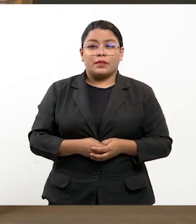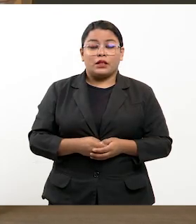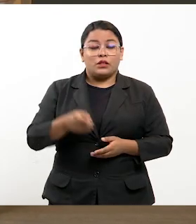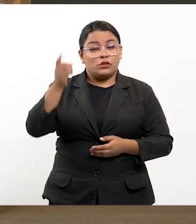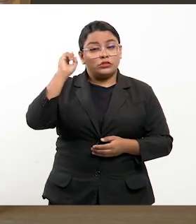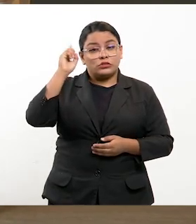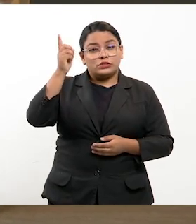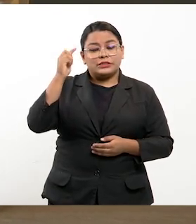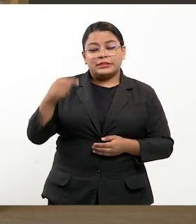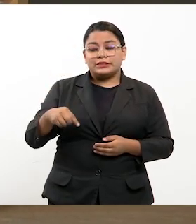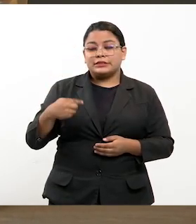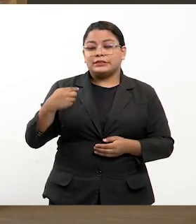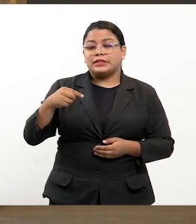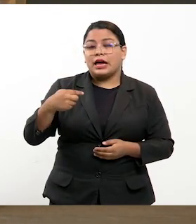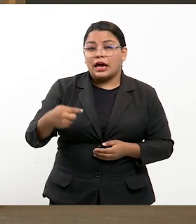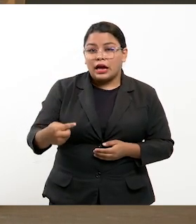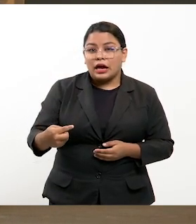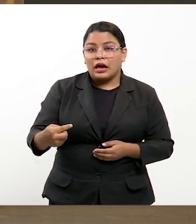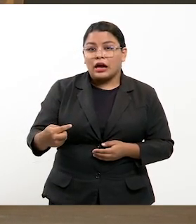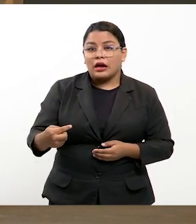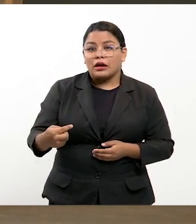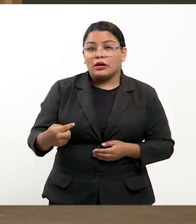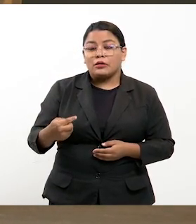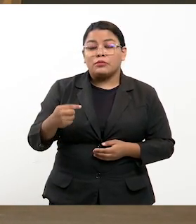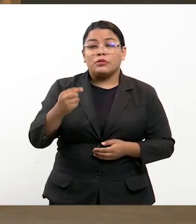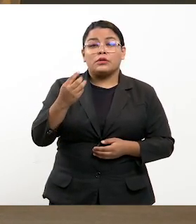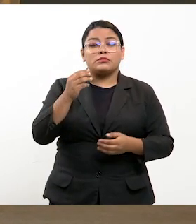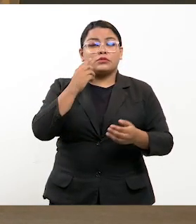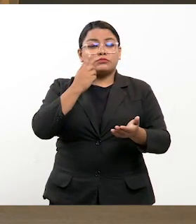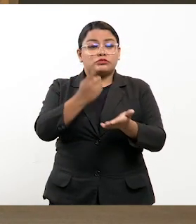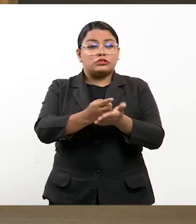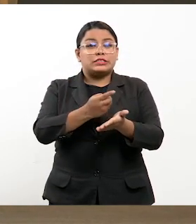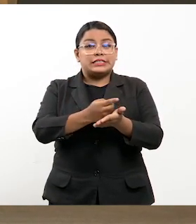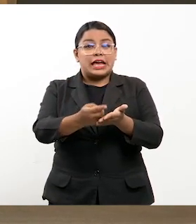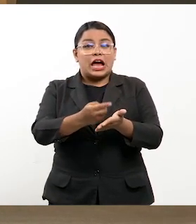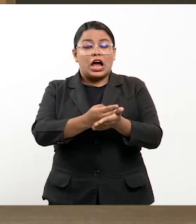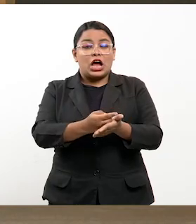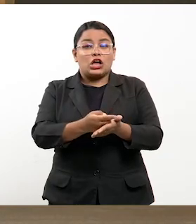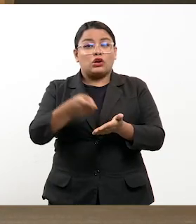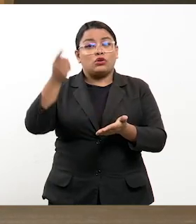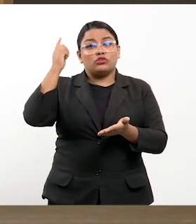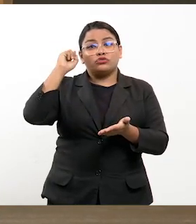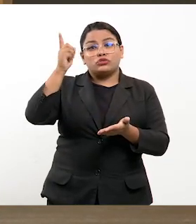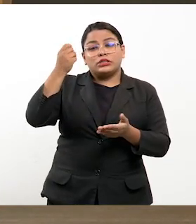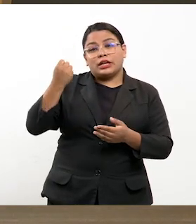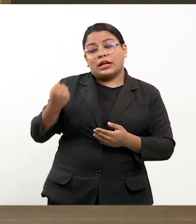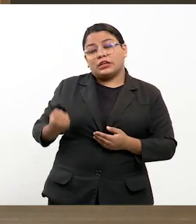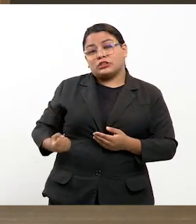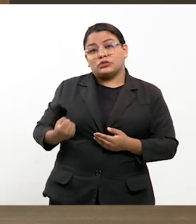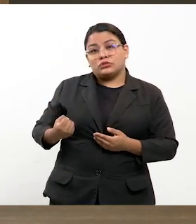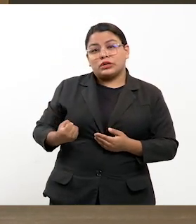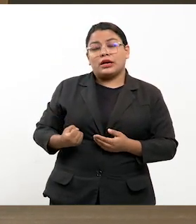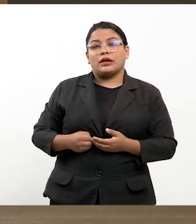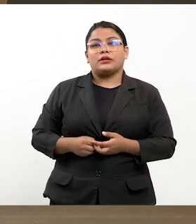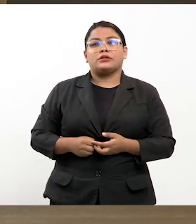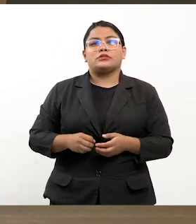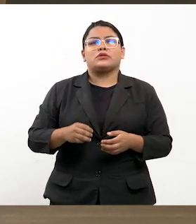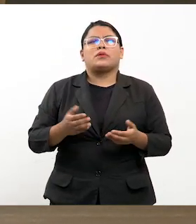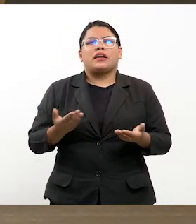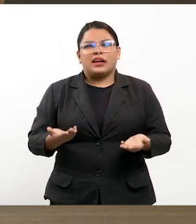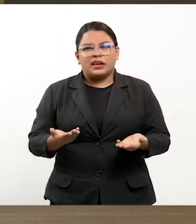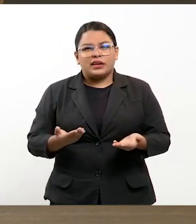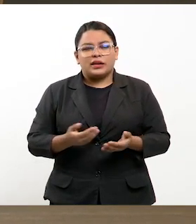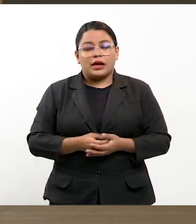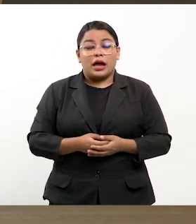los docentes siempre deben establecer un diálogo entre docentes y estudiantes. Esto, Paola, con